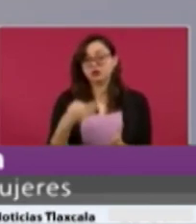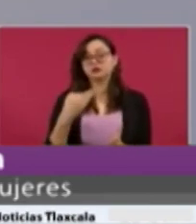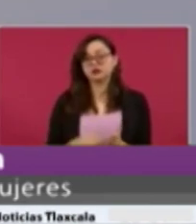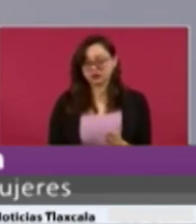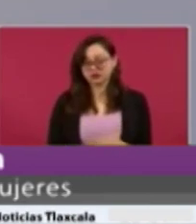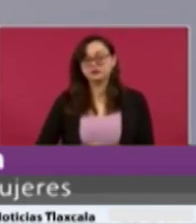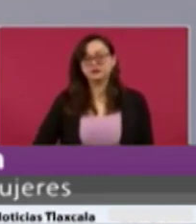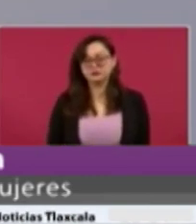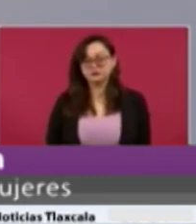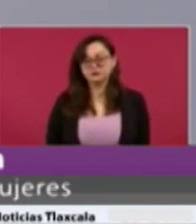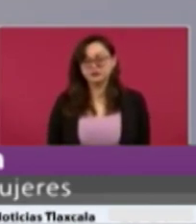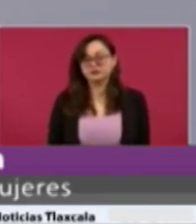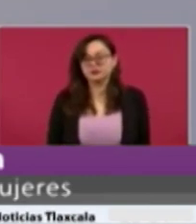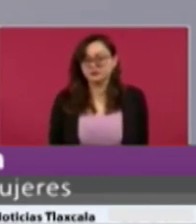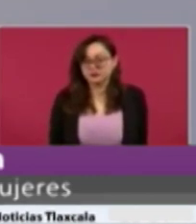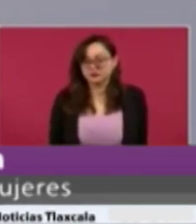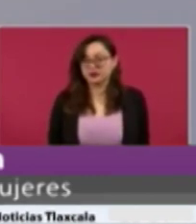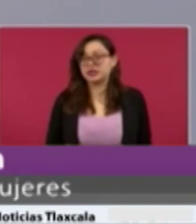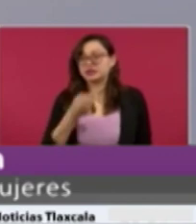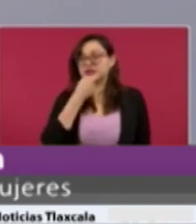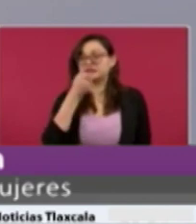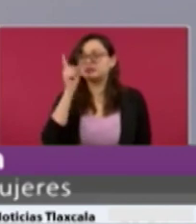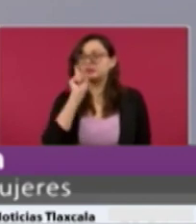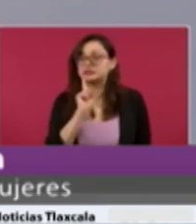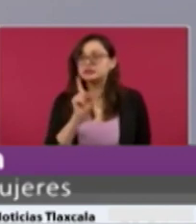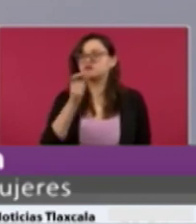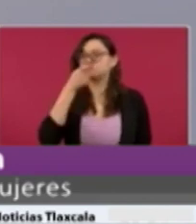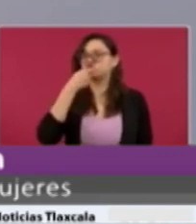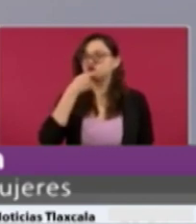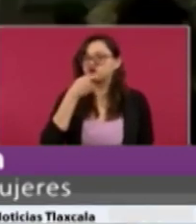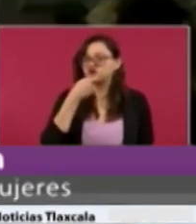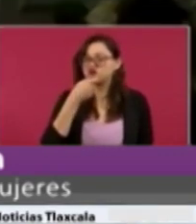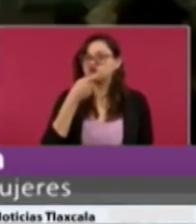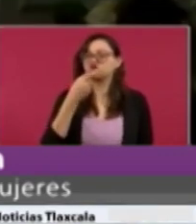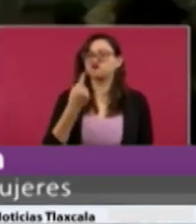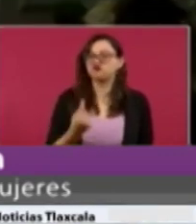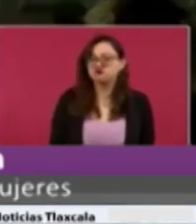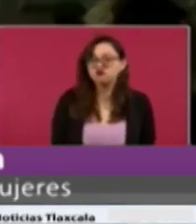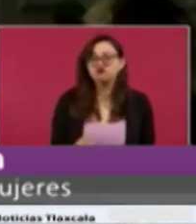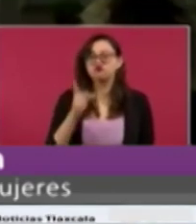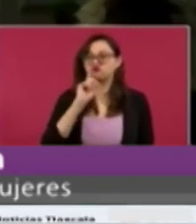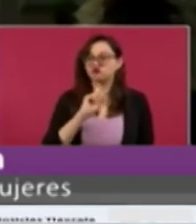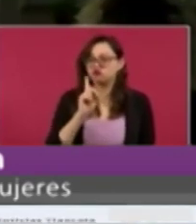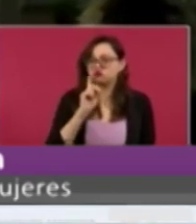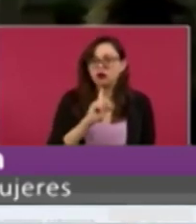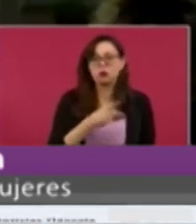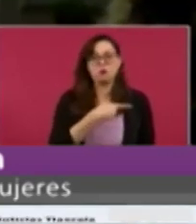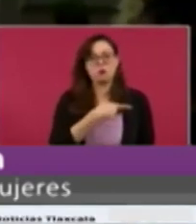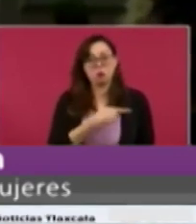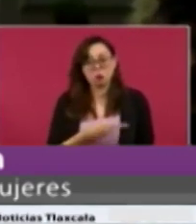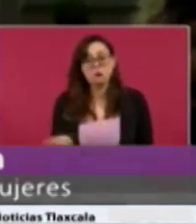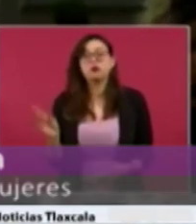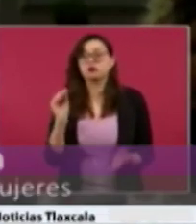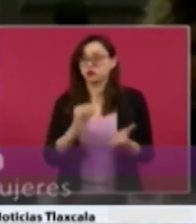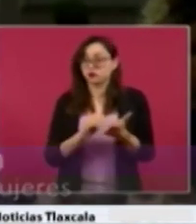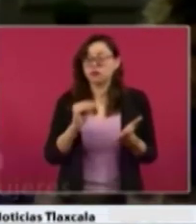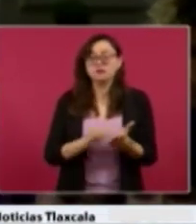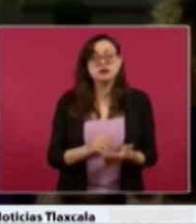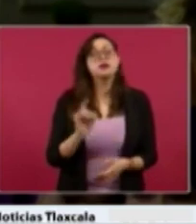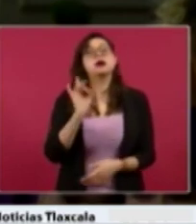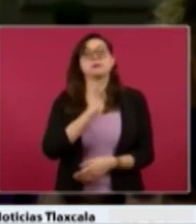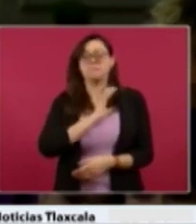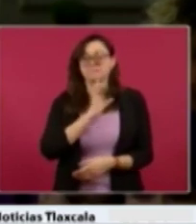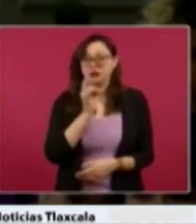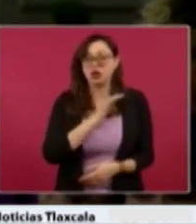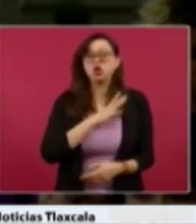Todavía tenemos mujeres y niñas al margen y en la pobreza que viven con miedo y sufren violencia. Y esto es